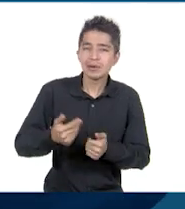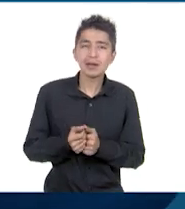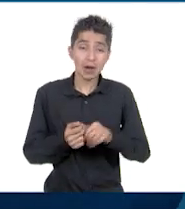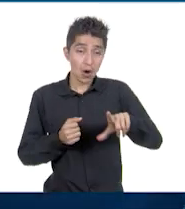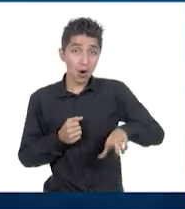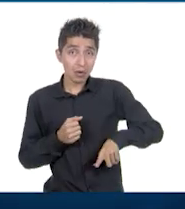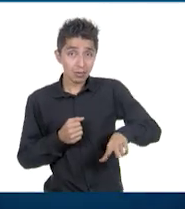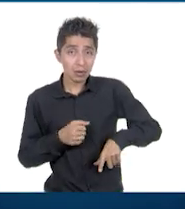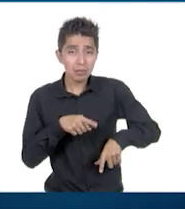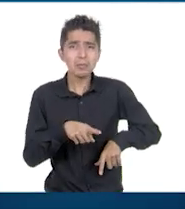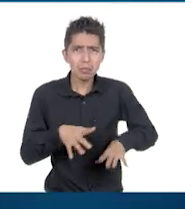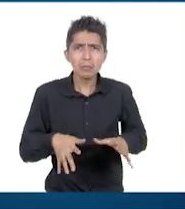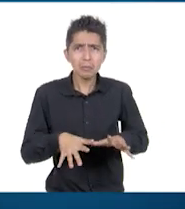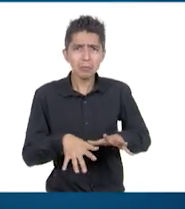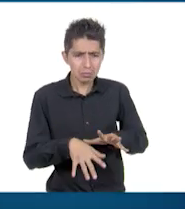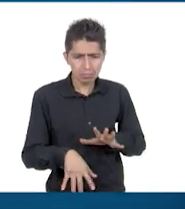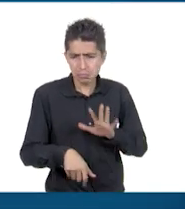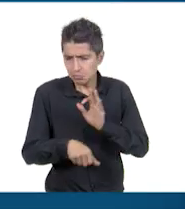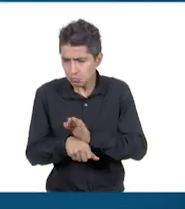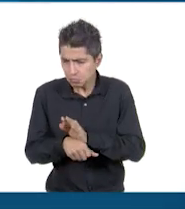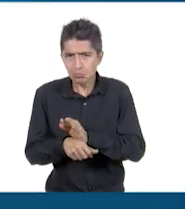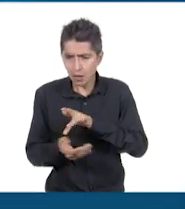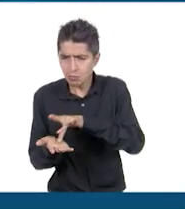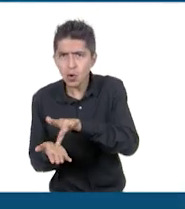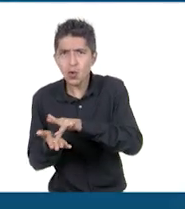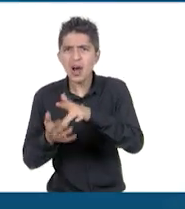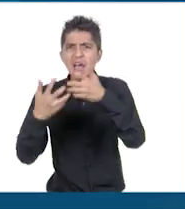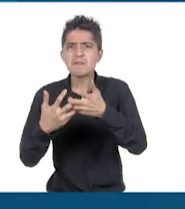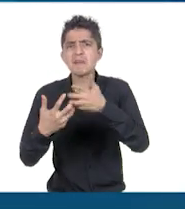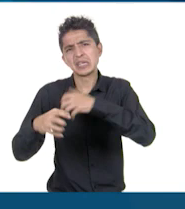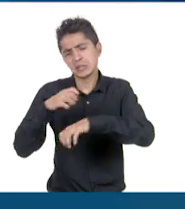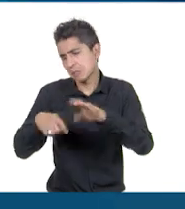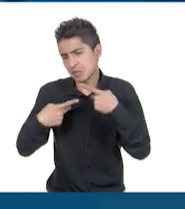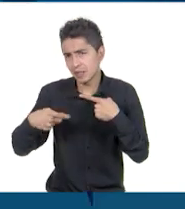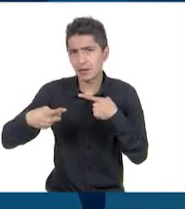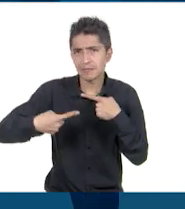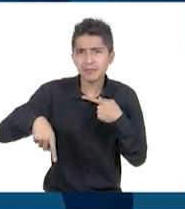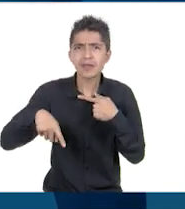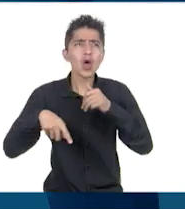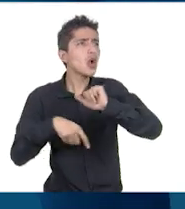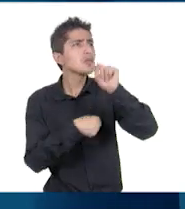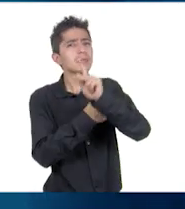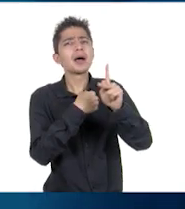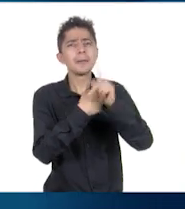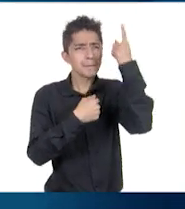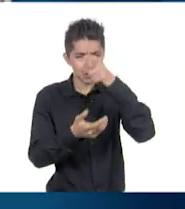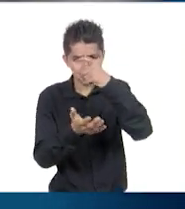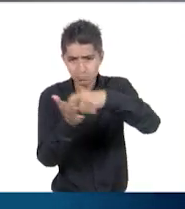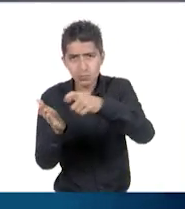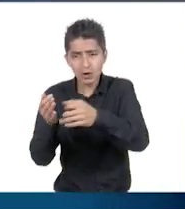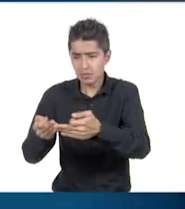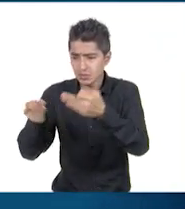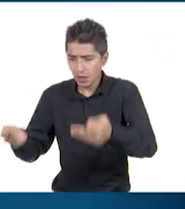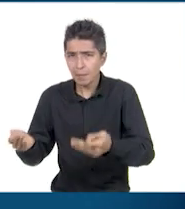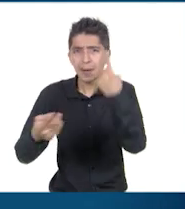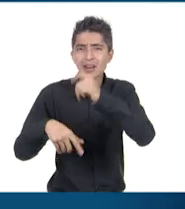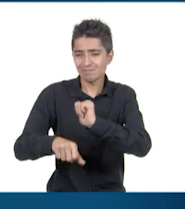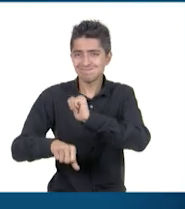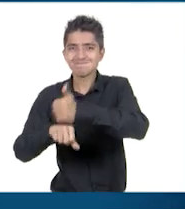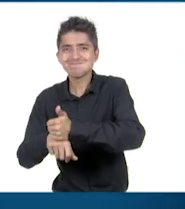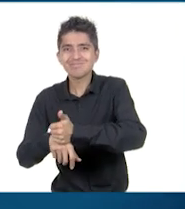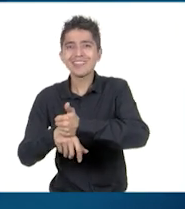dio facilidades a ciertos empresarios, a extranjeros, para adquirir terrenos y establecer sus negocios